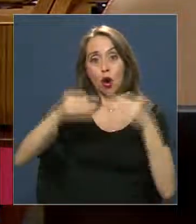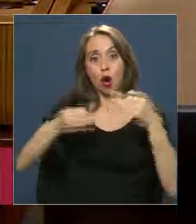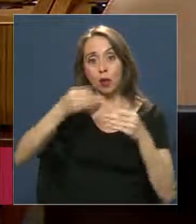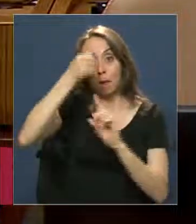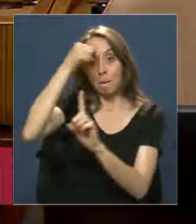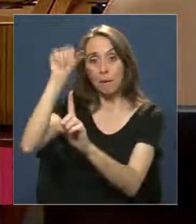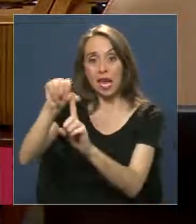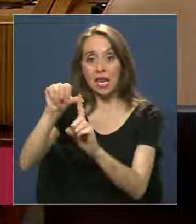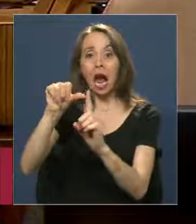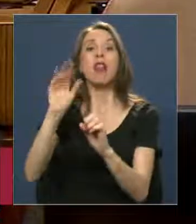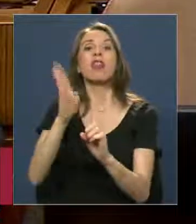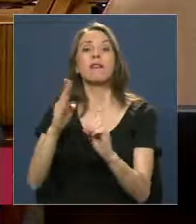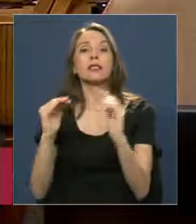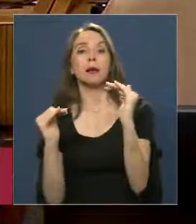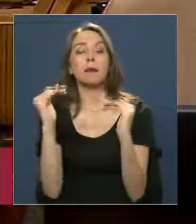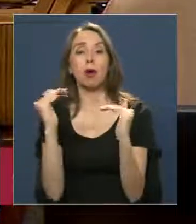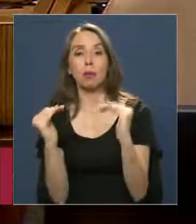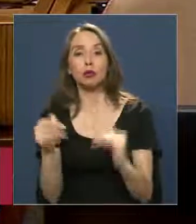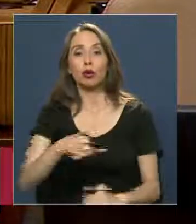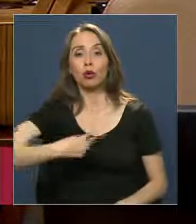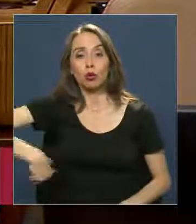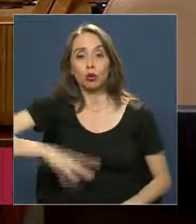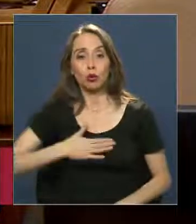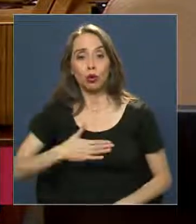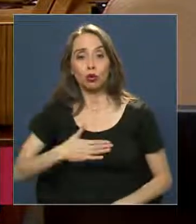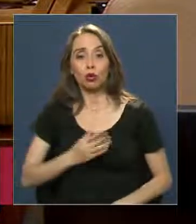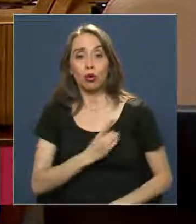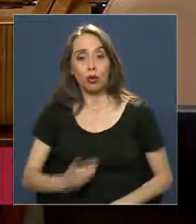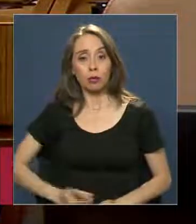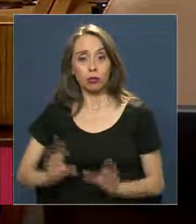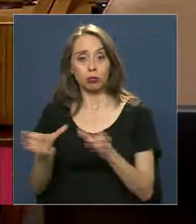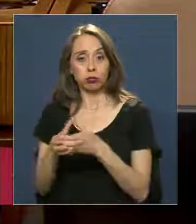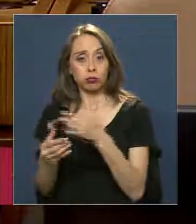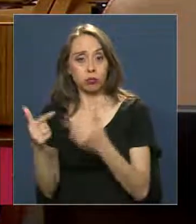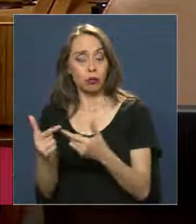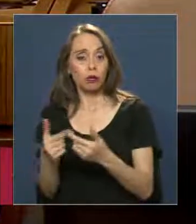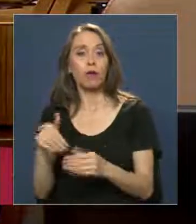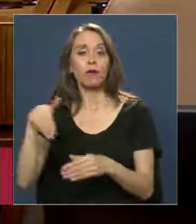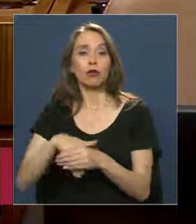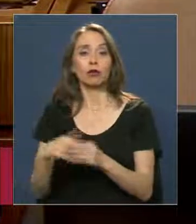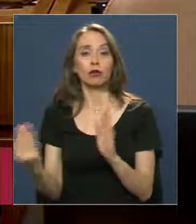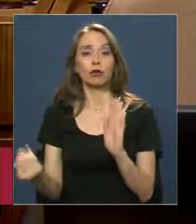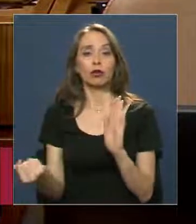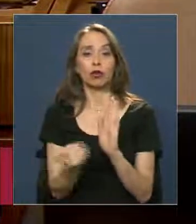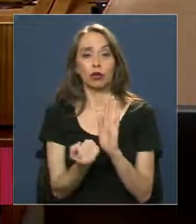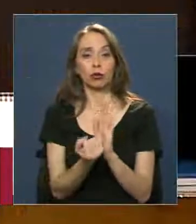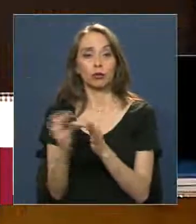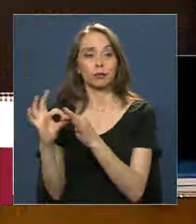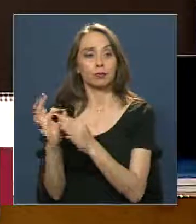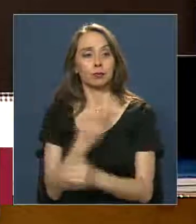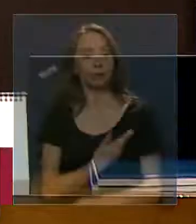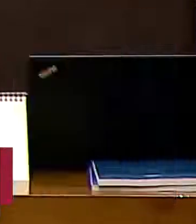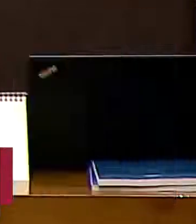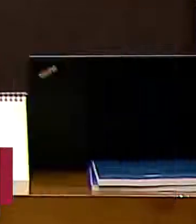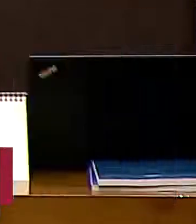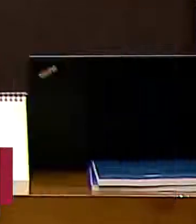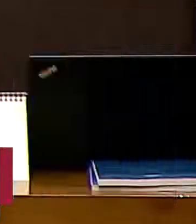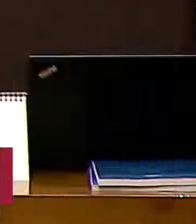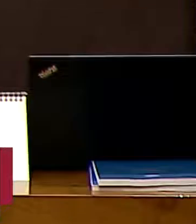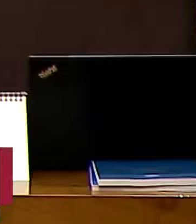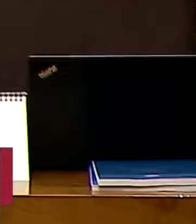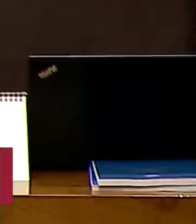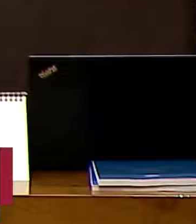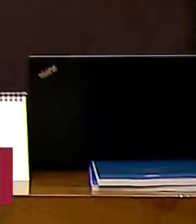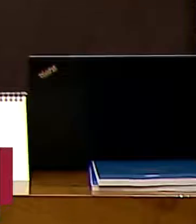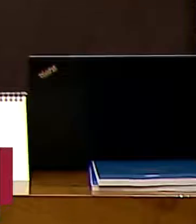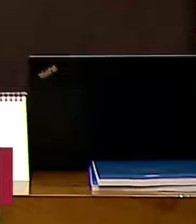virtud de lo anterior, nuestra bancada votará en contra. Gracias, presidente. Gracias, diputado Alessandri.